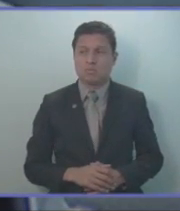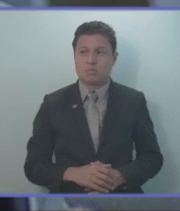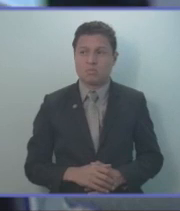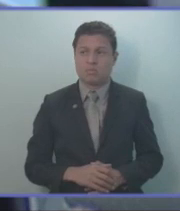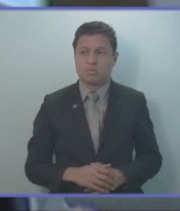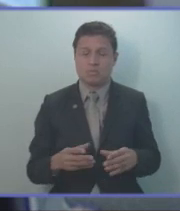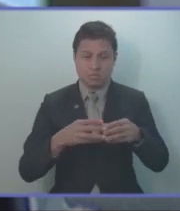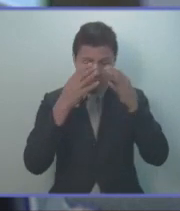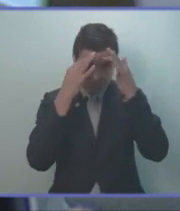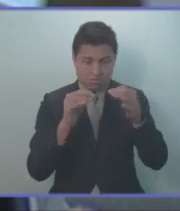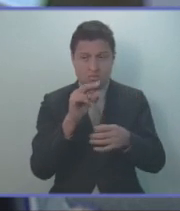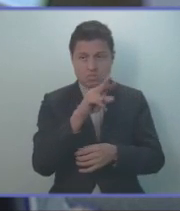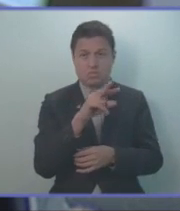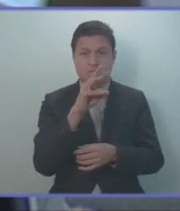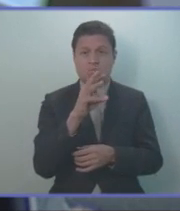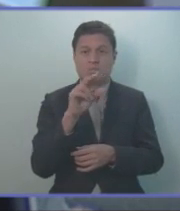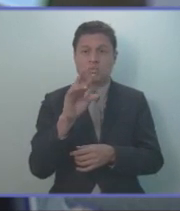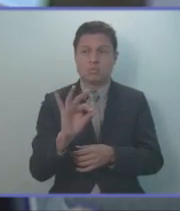Dictamen número